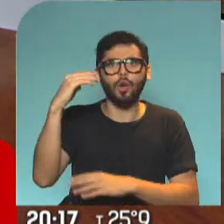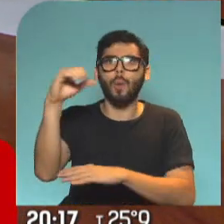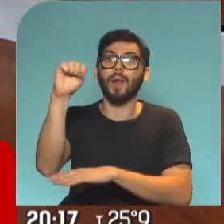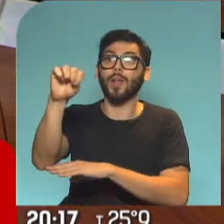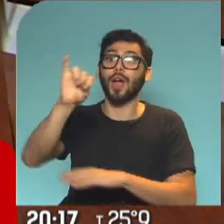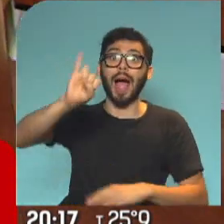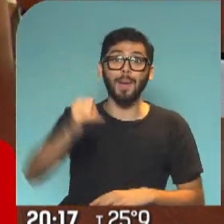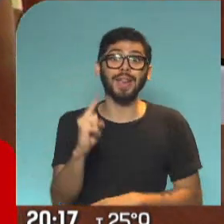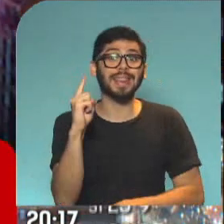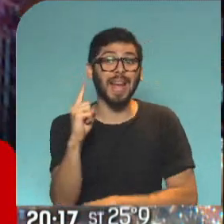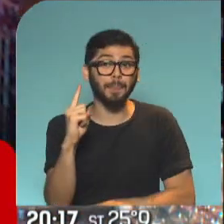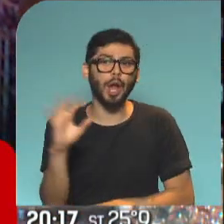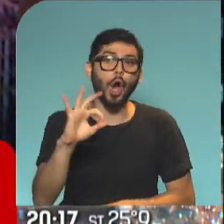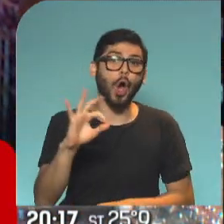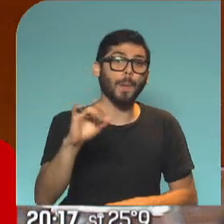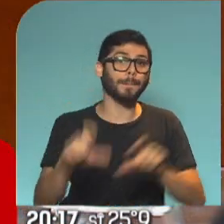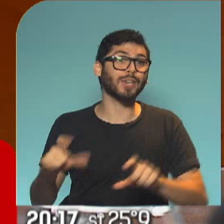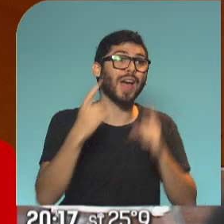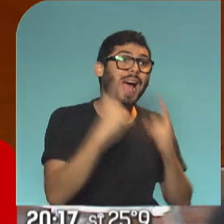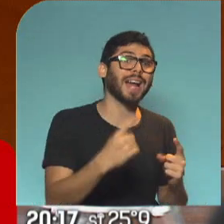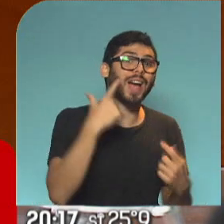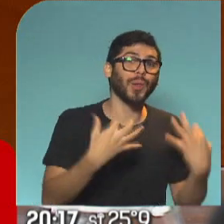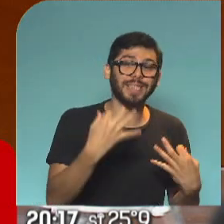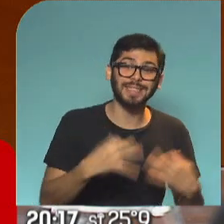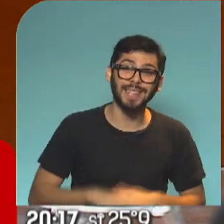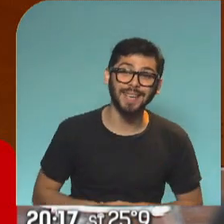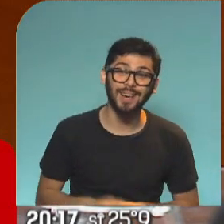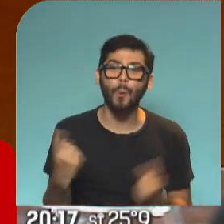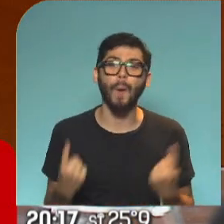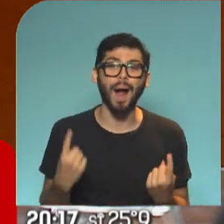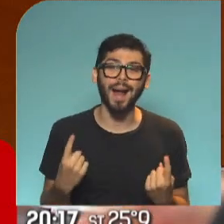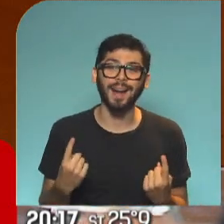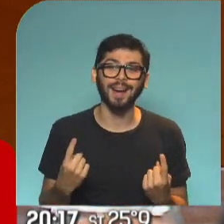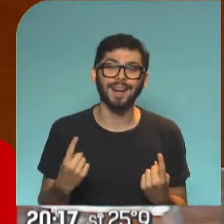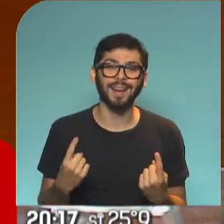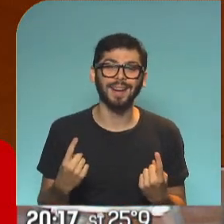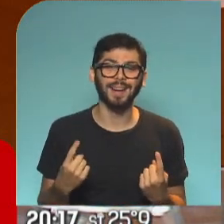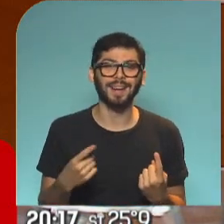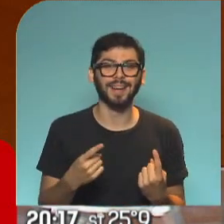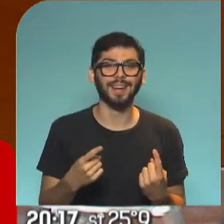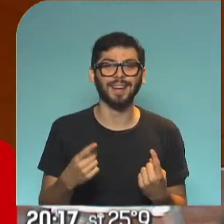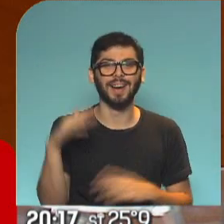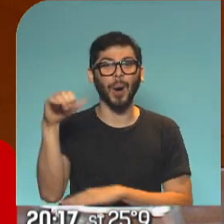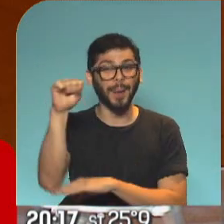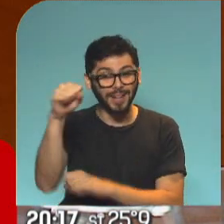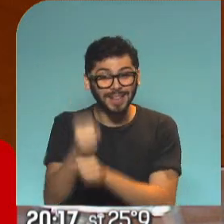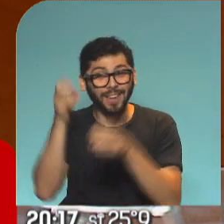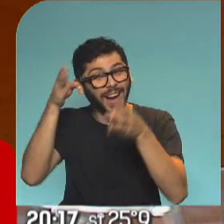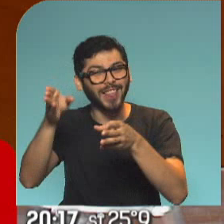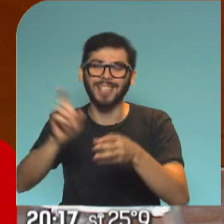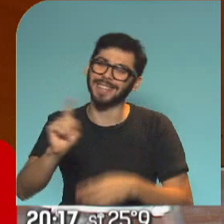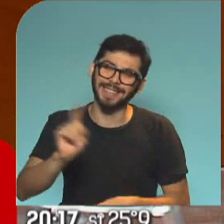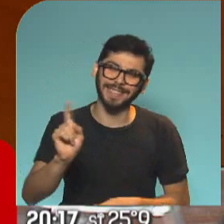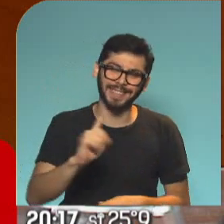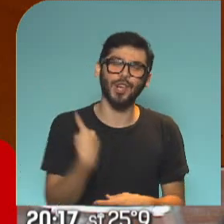los ciudadanos le creamos a la justicia estamos trabajando lo que la libertad de la libertadores nos